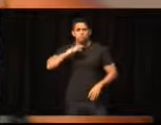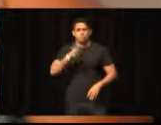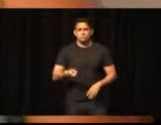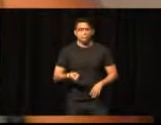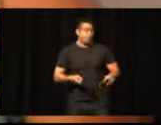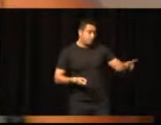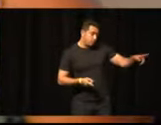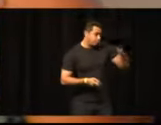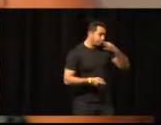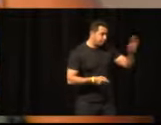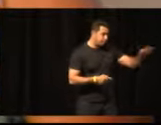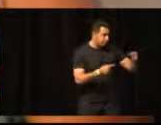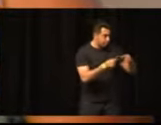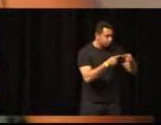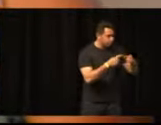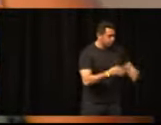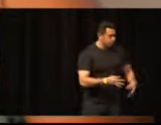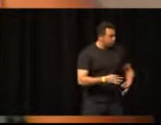uno decía,